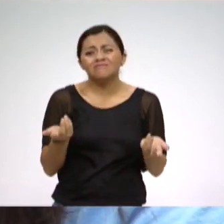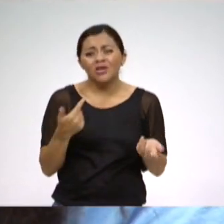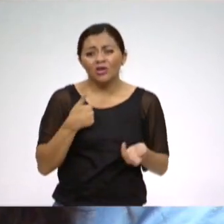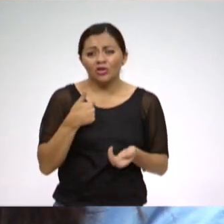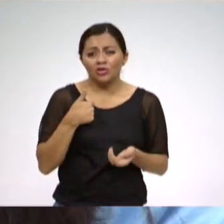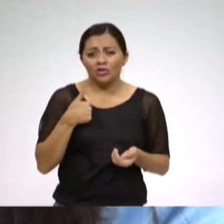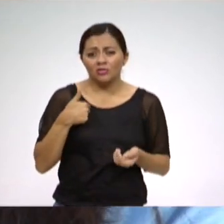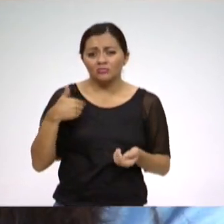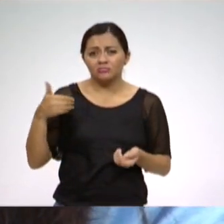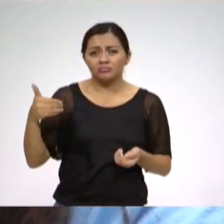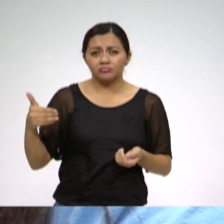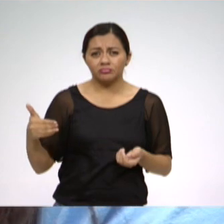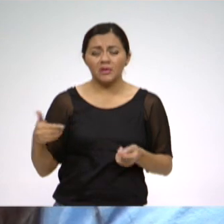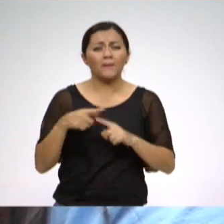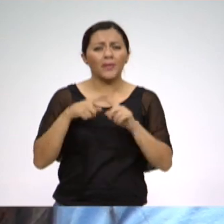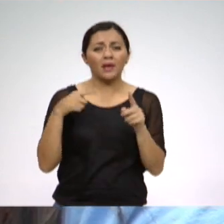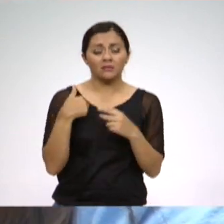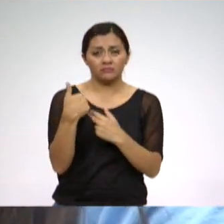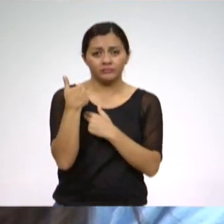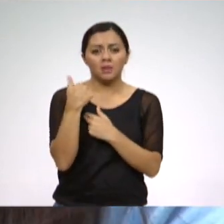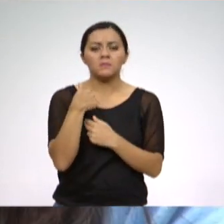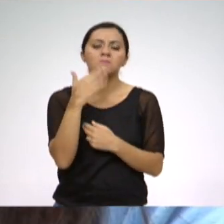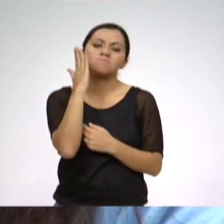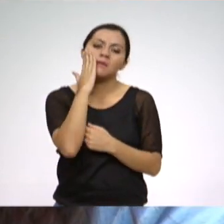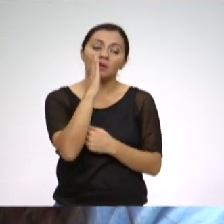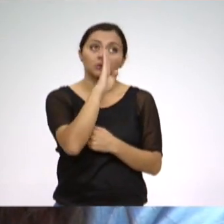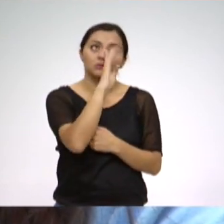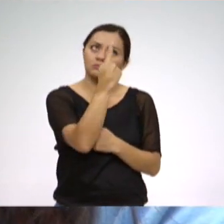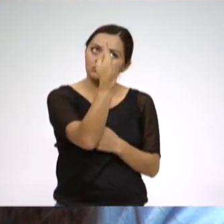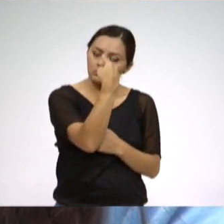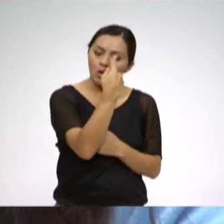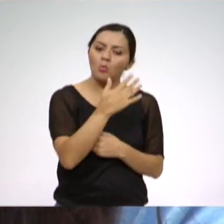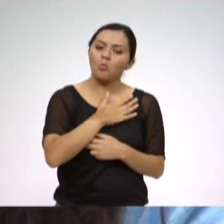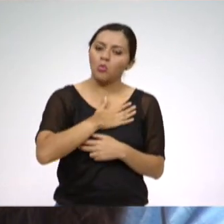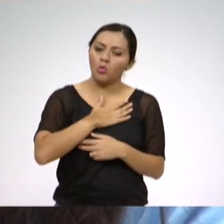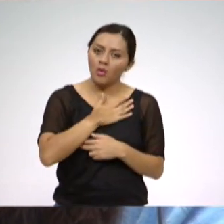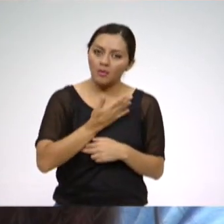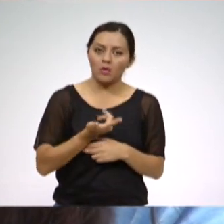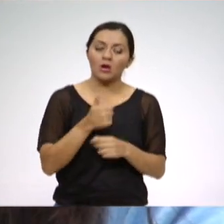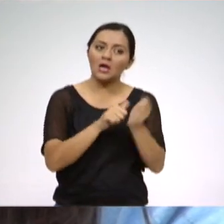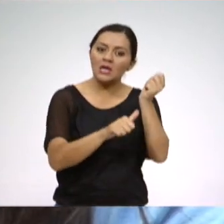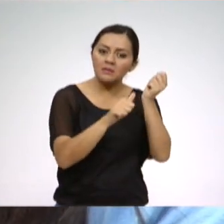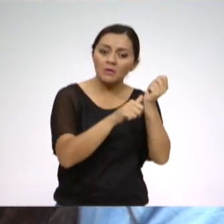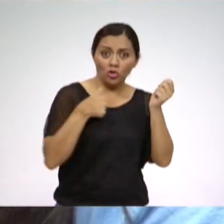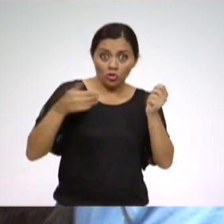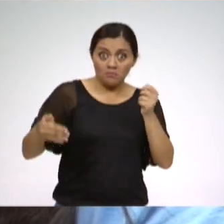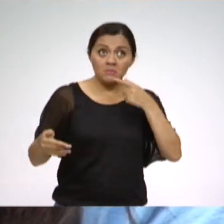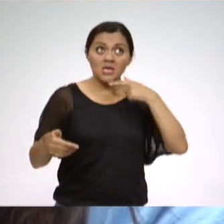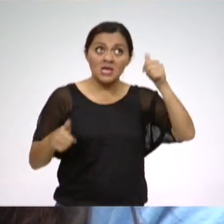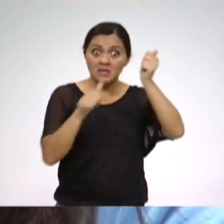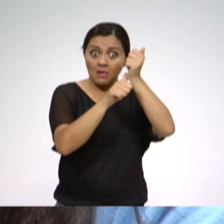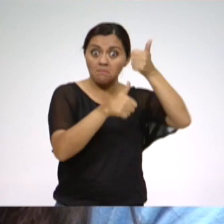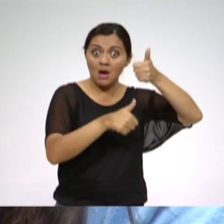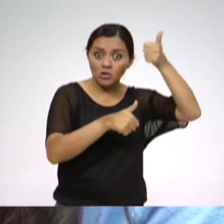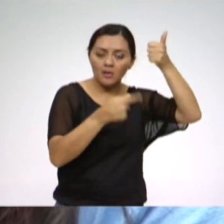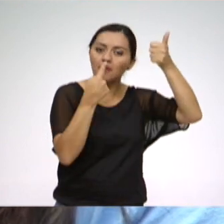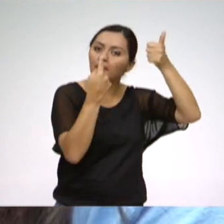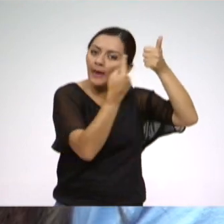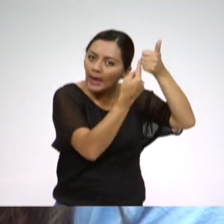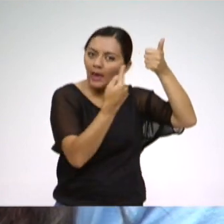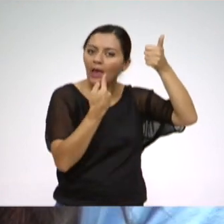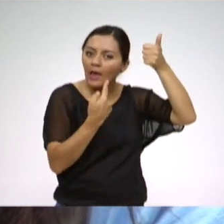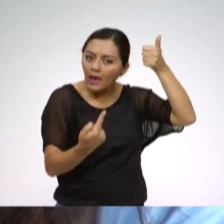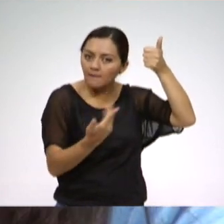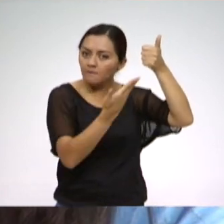cuando a ellas les pasó eso, pero sí, mi mamá siempre me decía que vean cómo sufren mis hermanos, cómo viven mis hermanas,